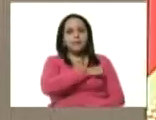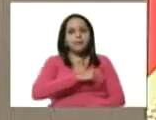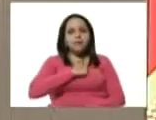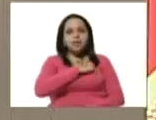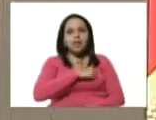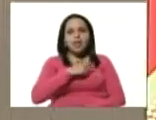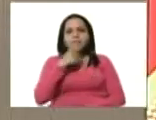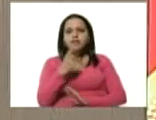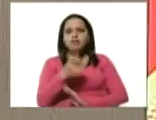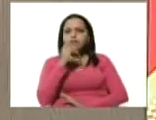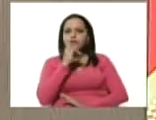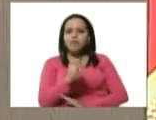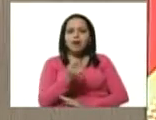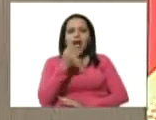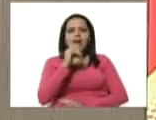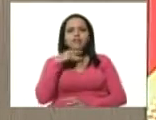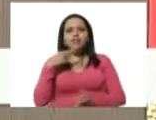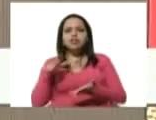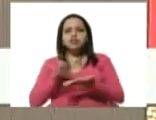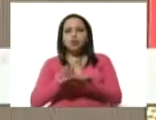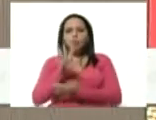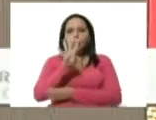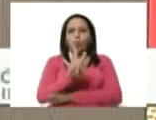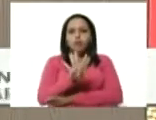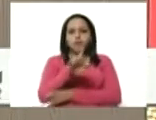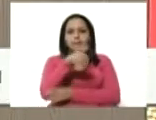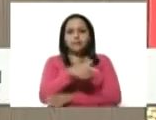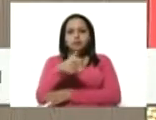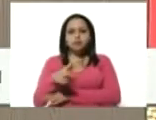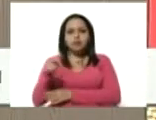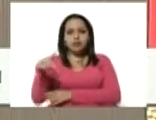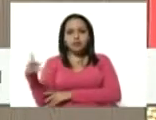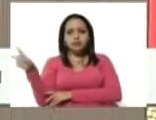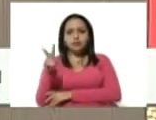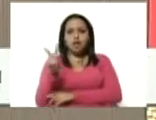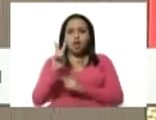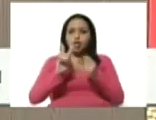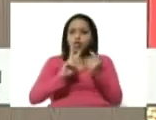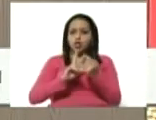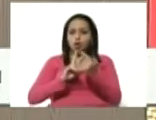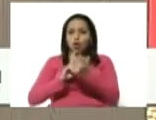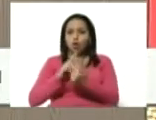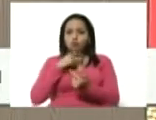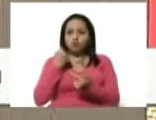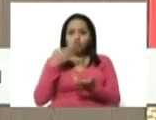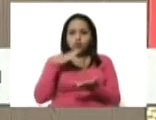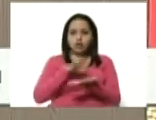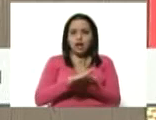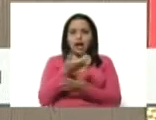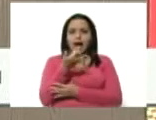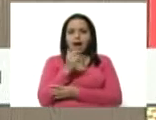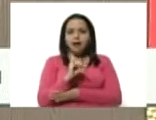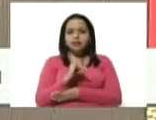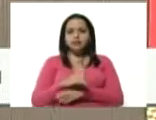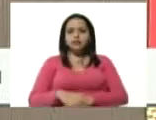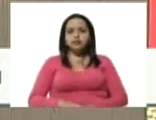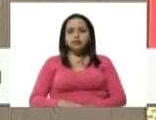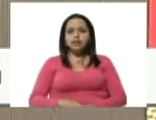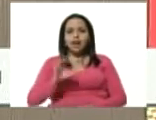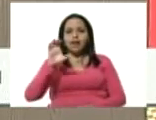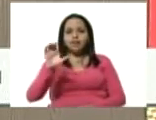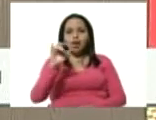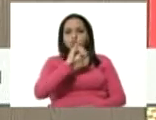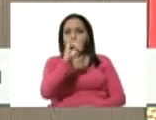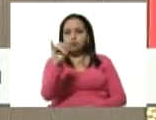fallecido 4 compatriotas en nuestro país. 2 de estos fallecimientos ocurrió en el estado